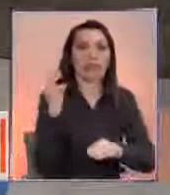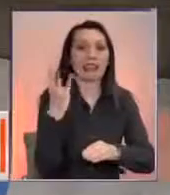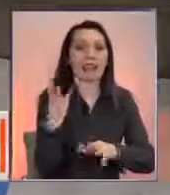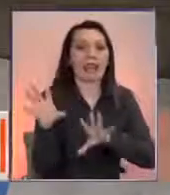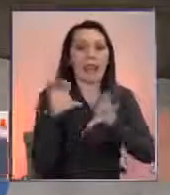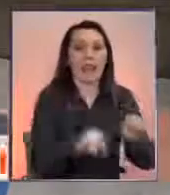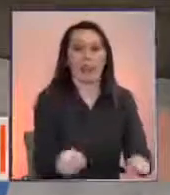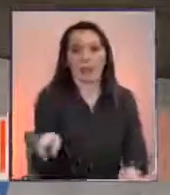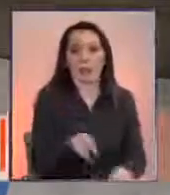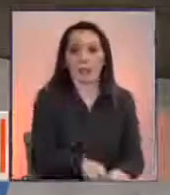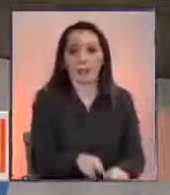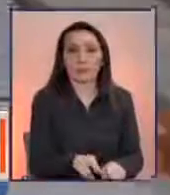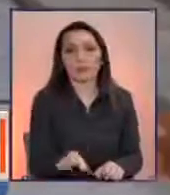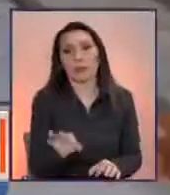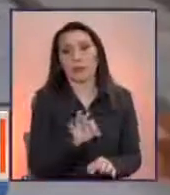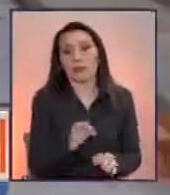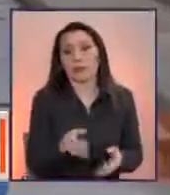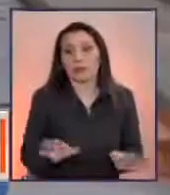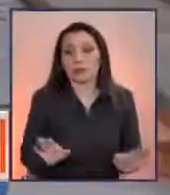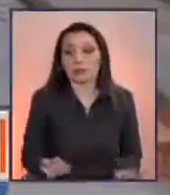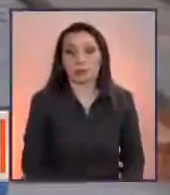reconquista o lo que toque.